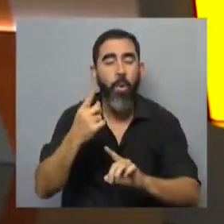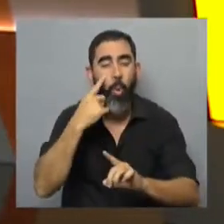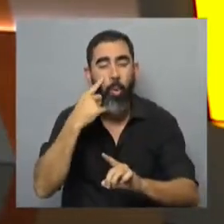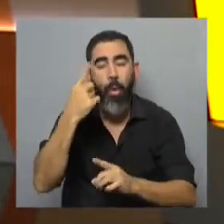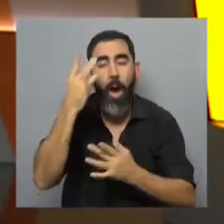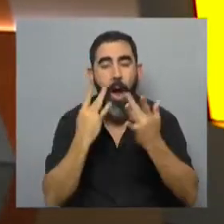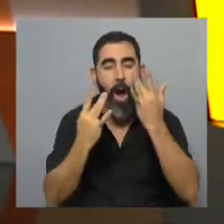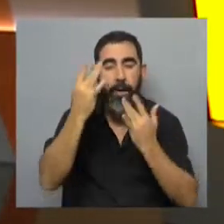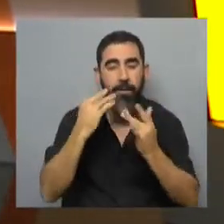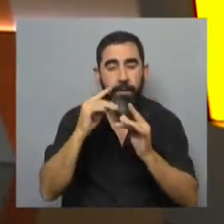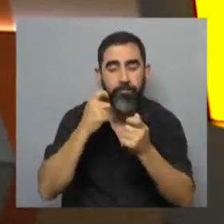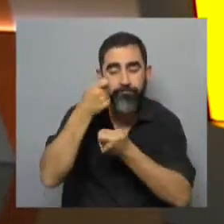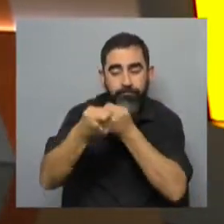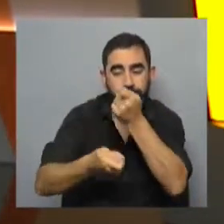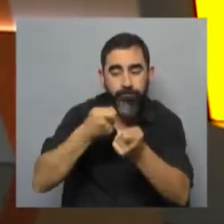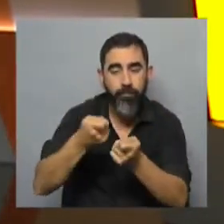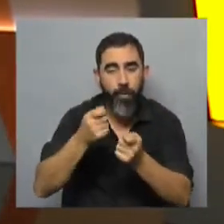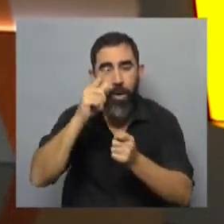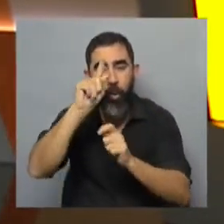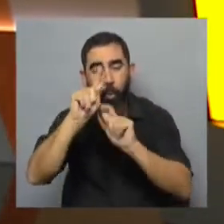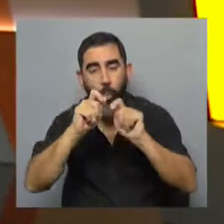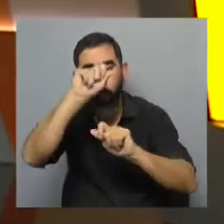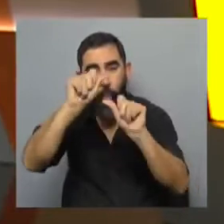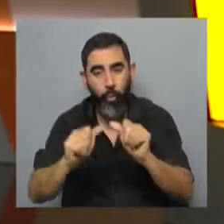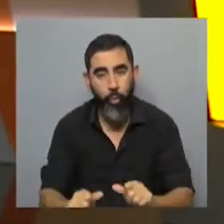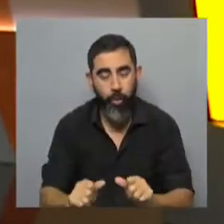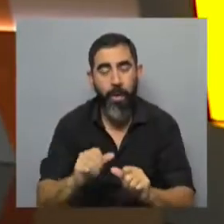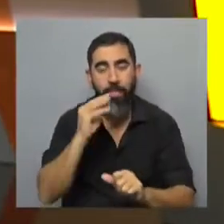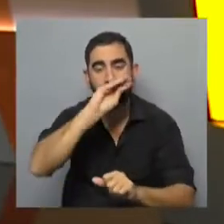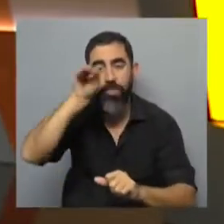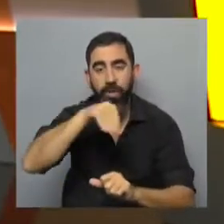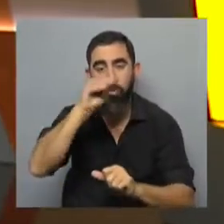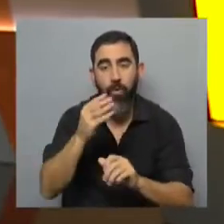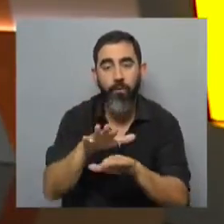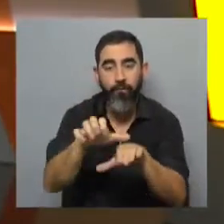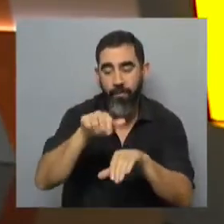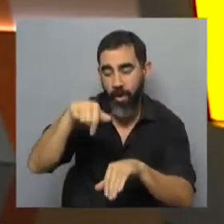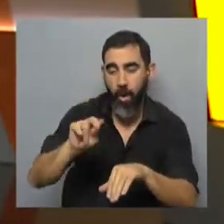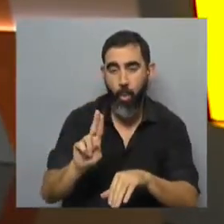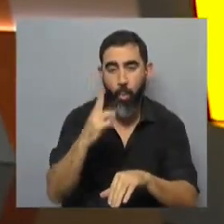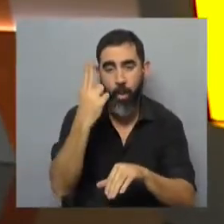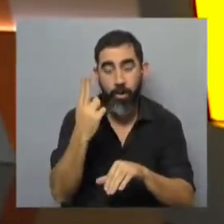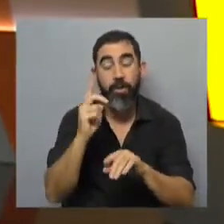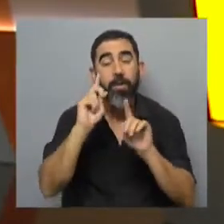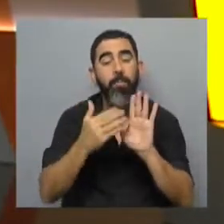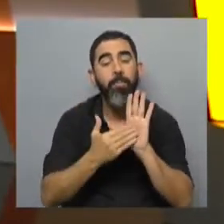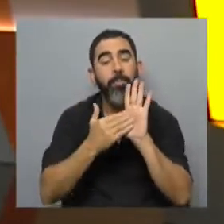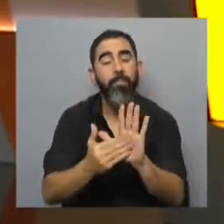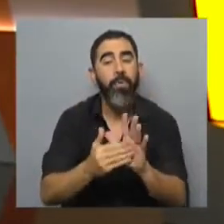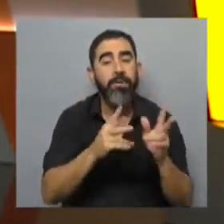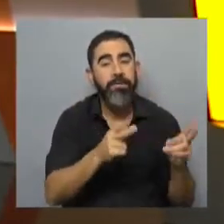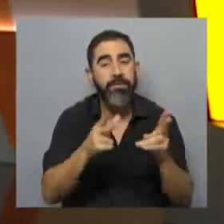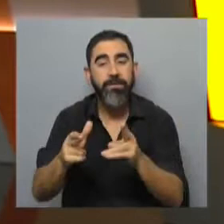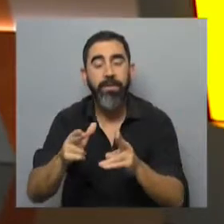artista que reconstruye a través de esculturas a los dinosaurios que habitaron nuestro territorio y presentamos la serie de videos